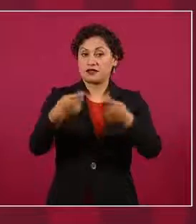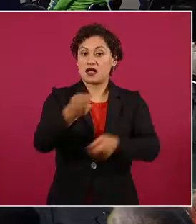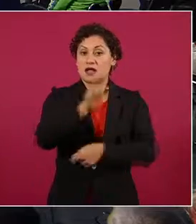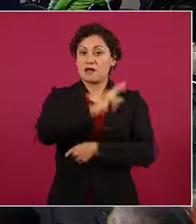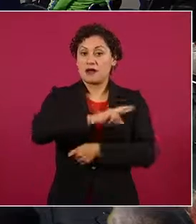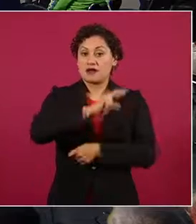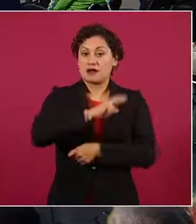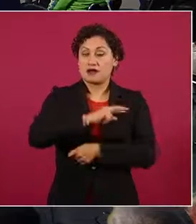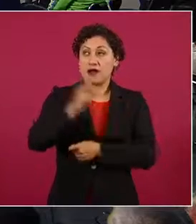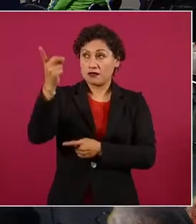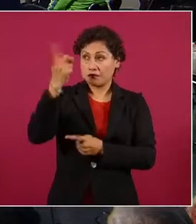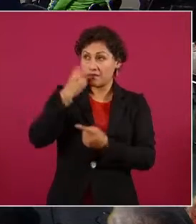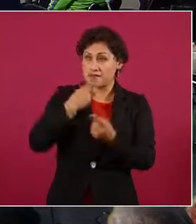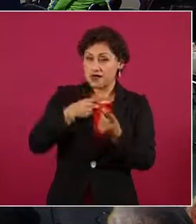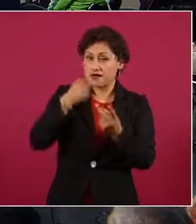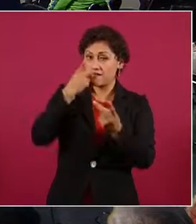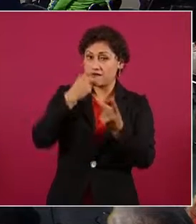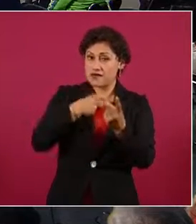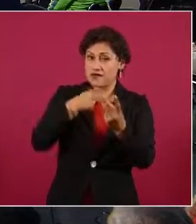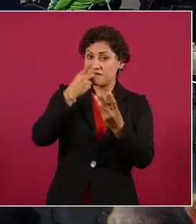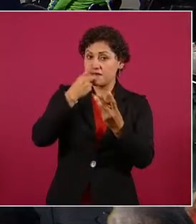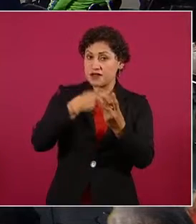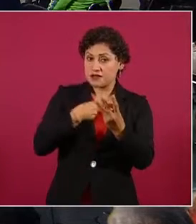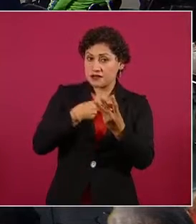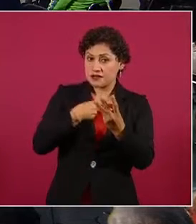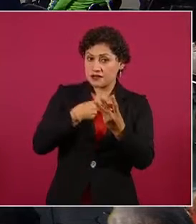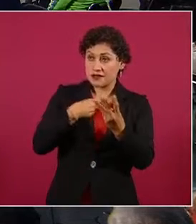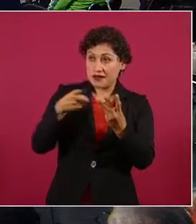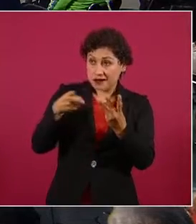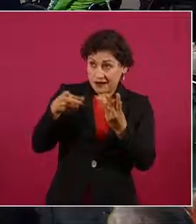Vienen y me dicen todo eso